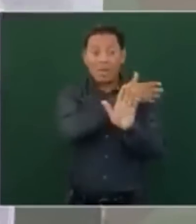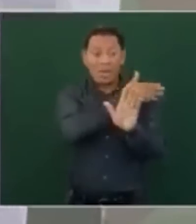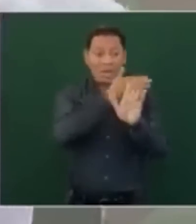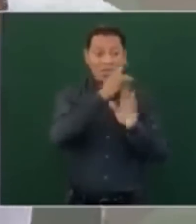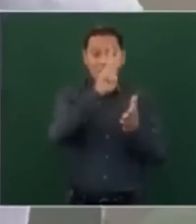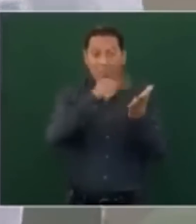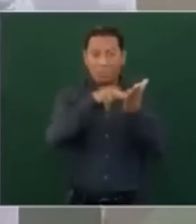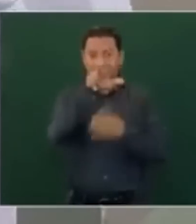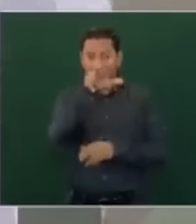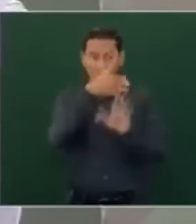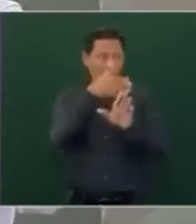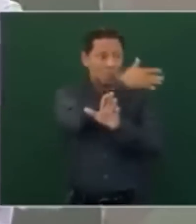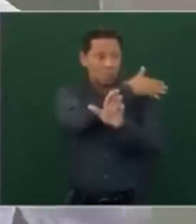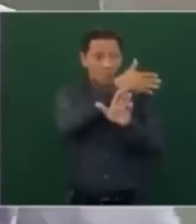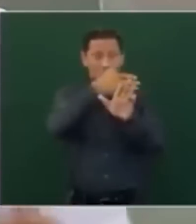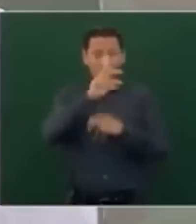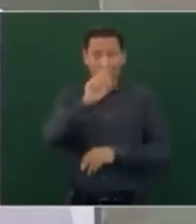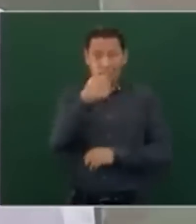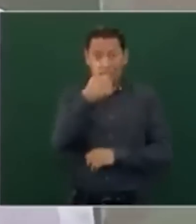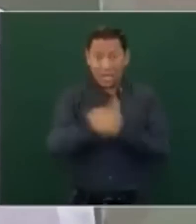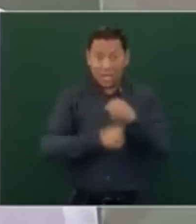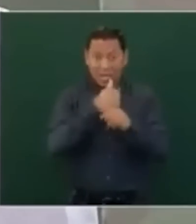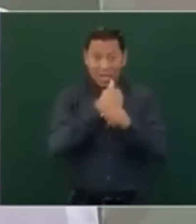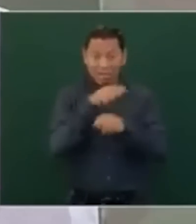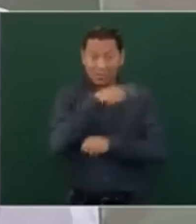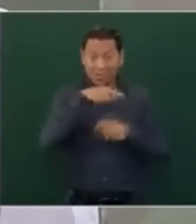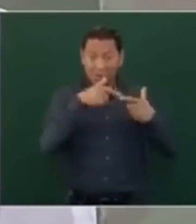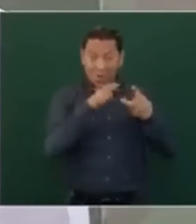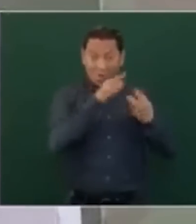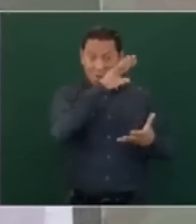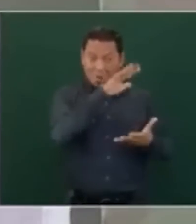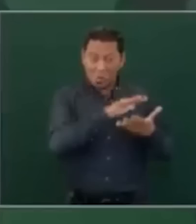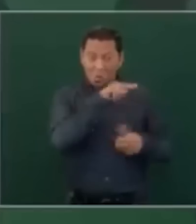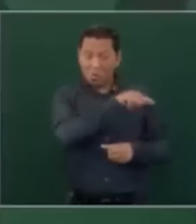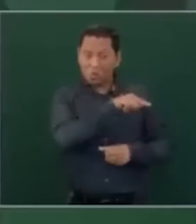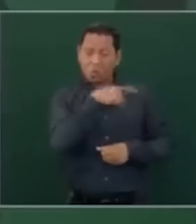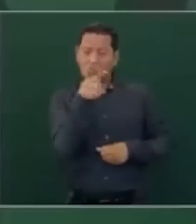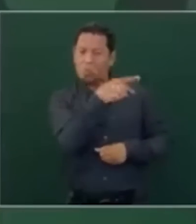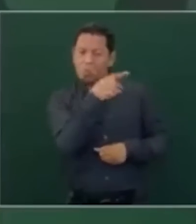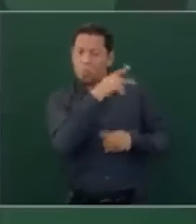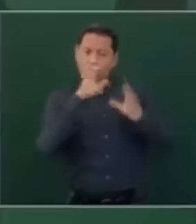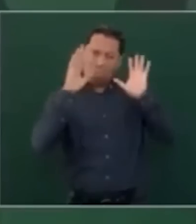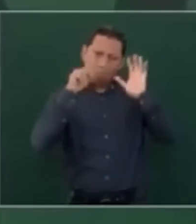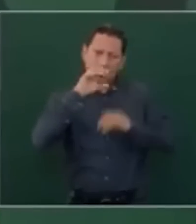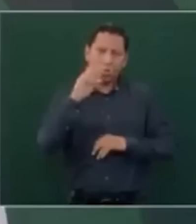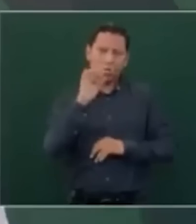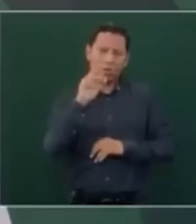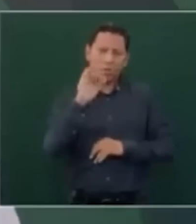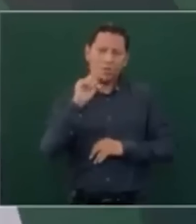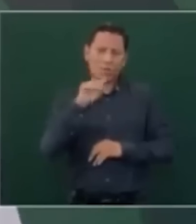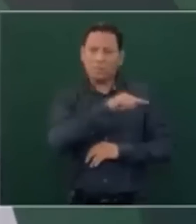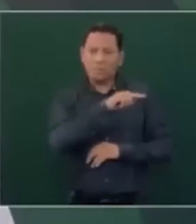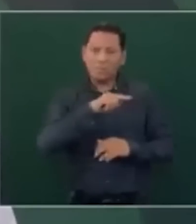de este grupo minoritario con su política neoliberal o neoporfirista, todas las